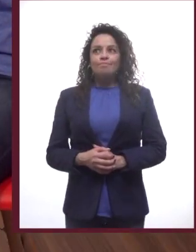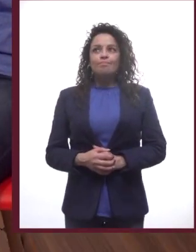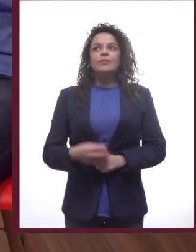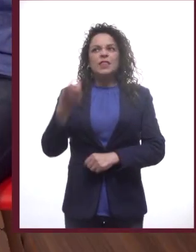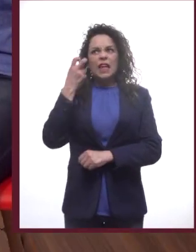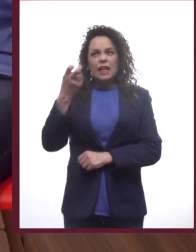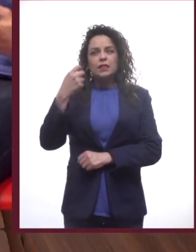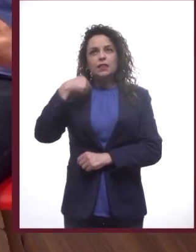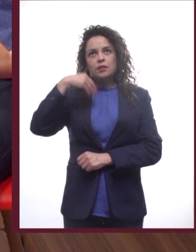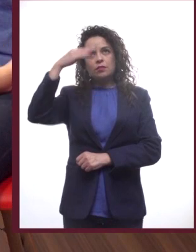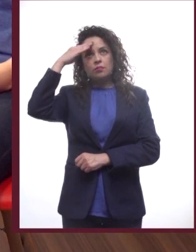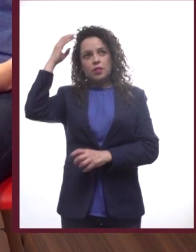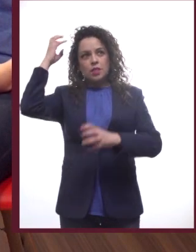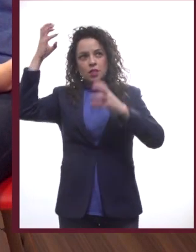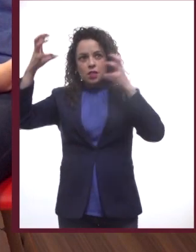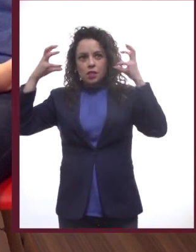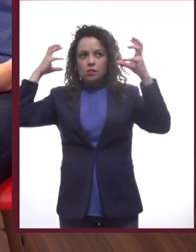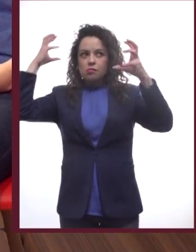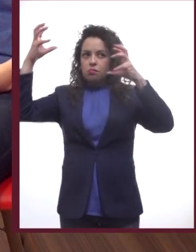dando vueltas la cabeza.